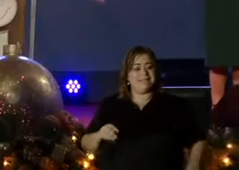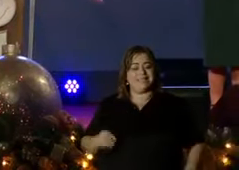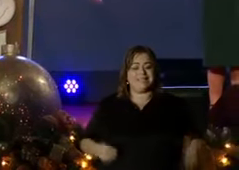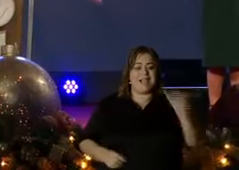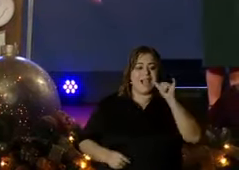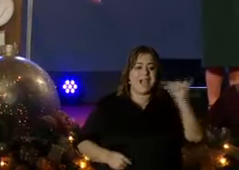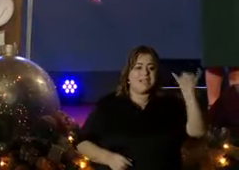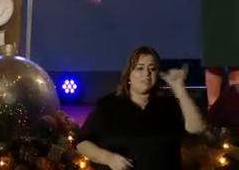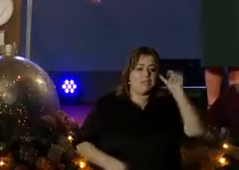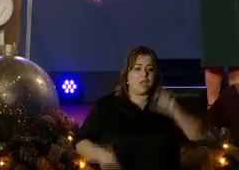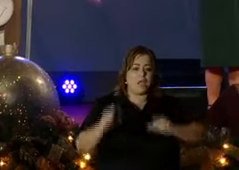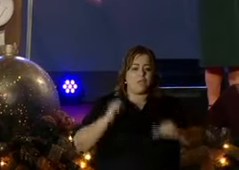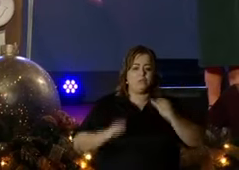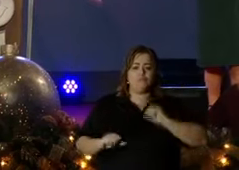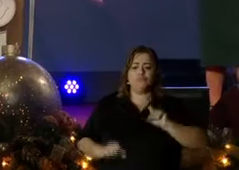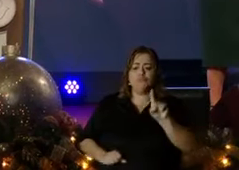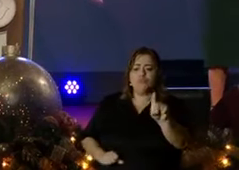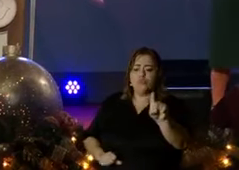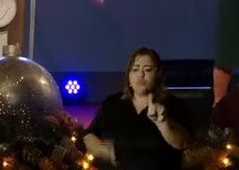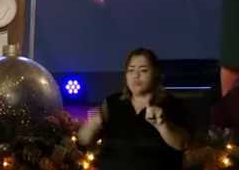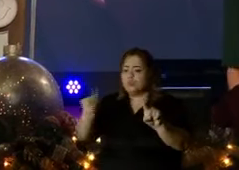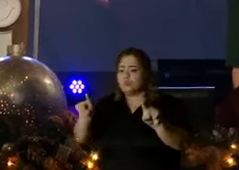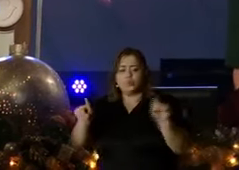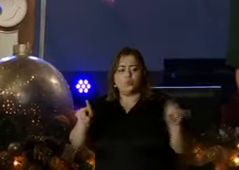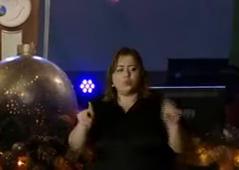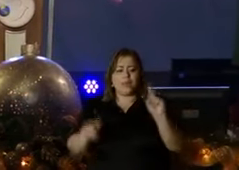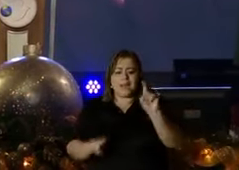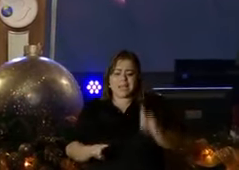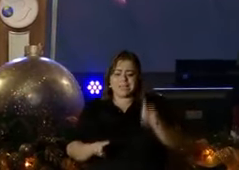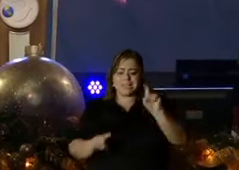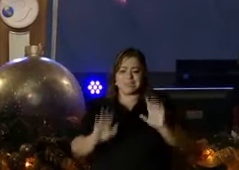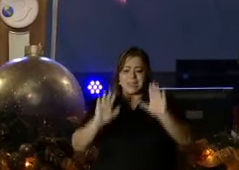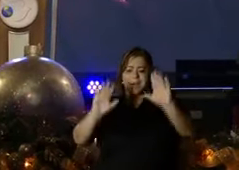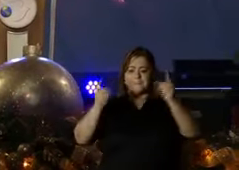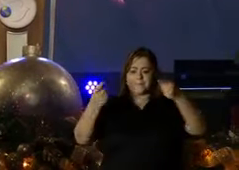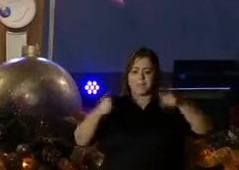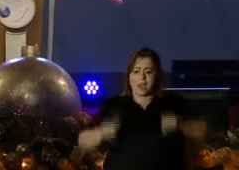Si tú necesitas un milagro, pasa también.